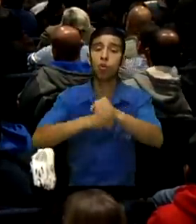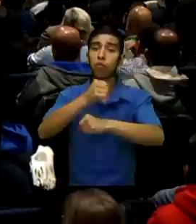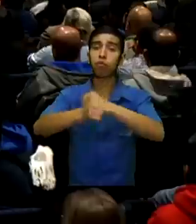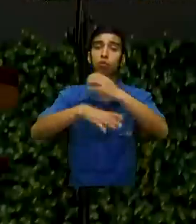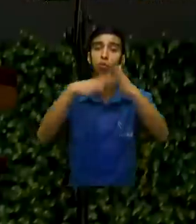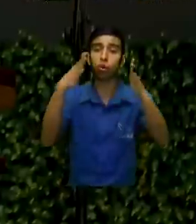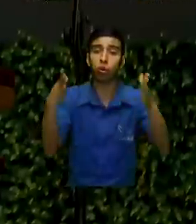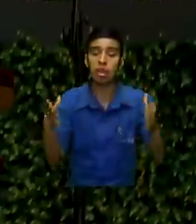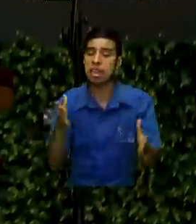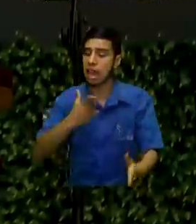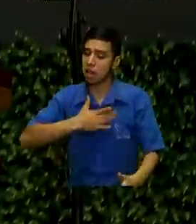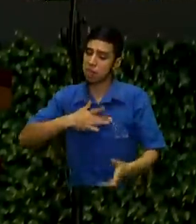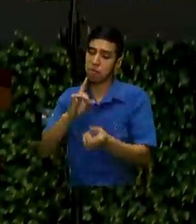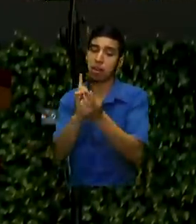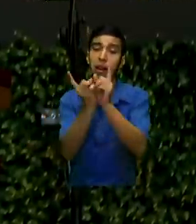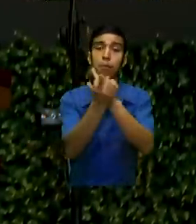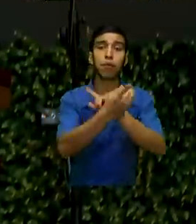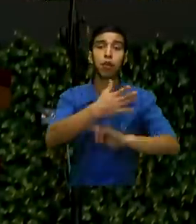Esto nos cambió.